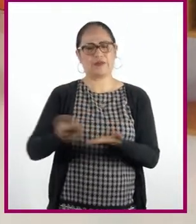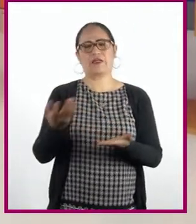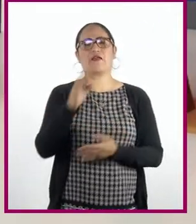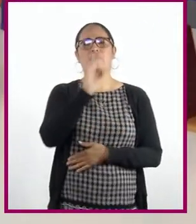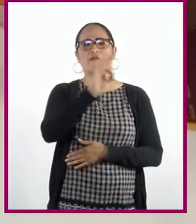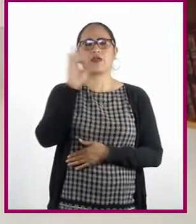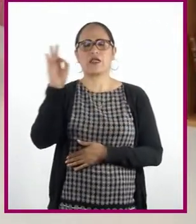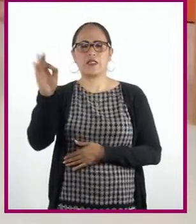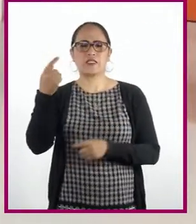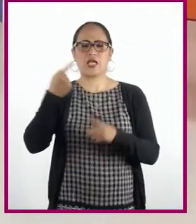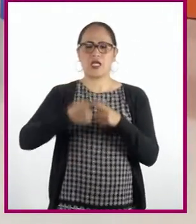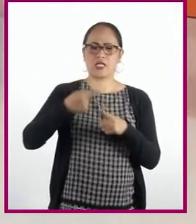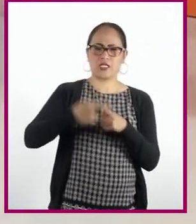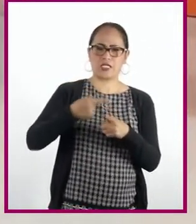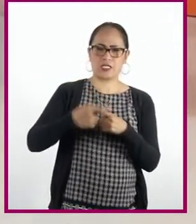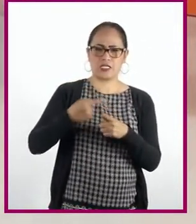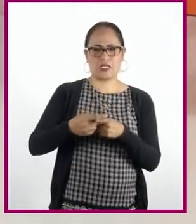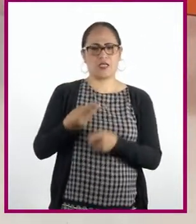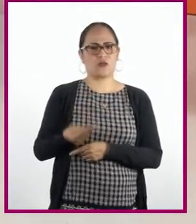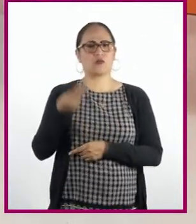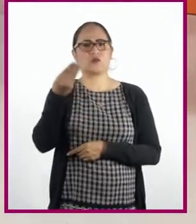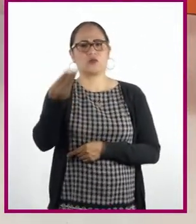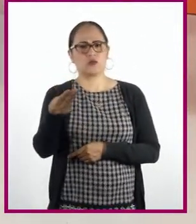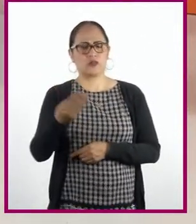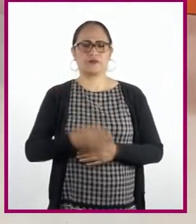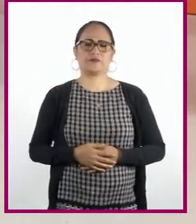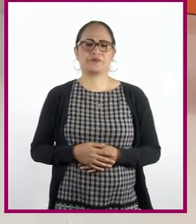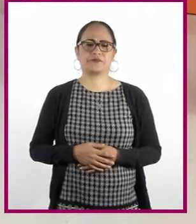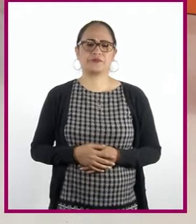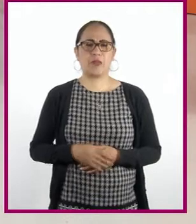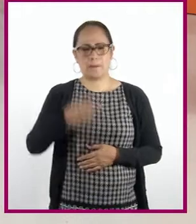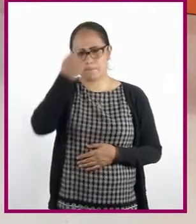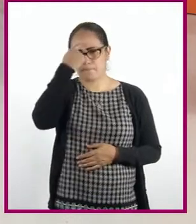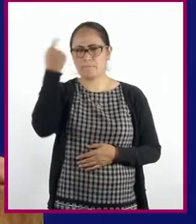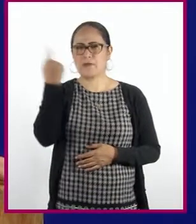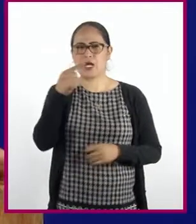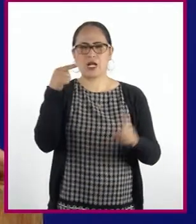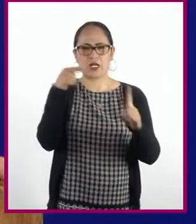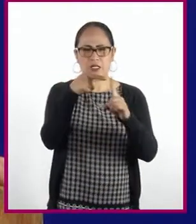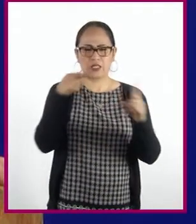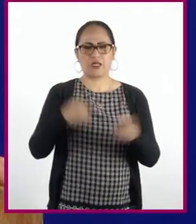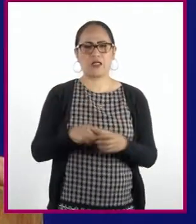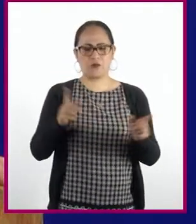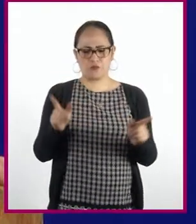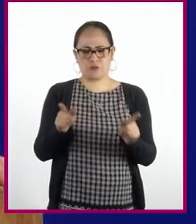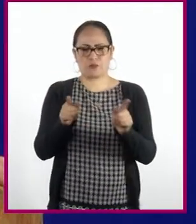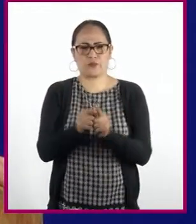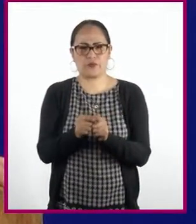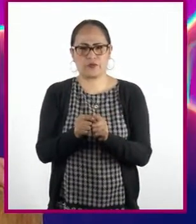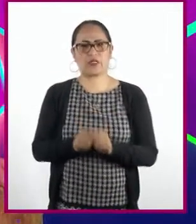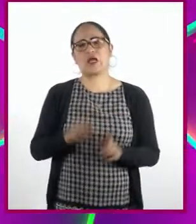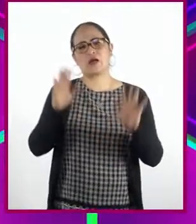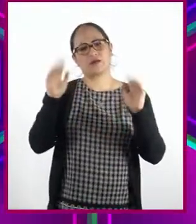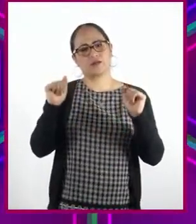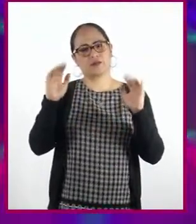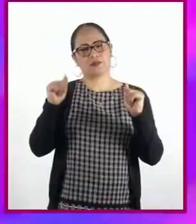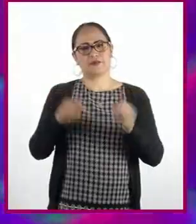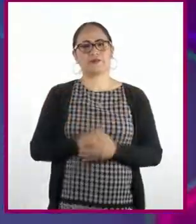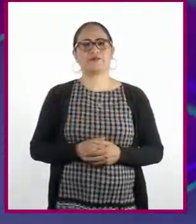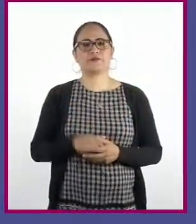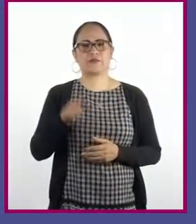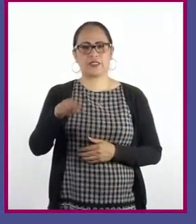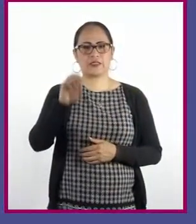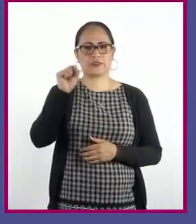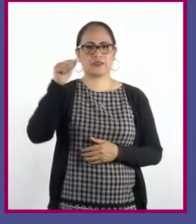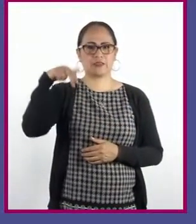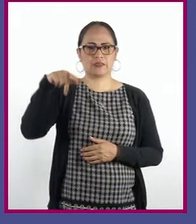el remitente, el desarrollo de la carta, el objetivo comunicativo, el cierre y la despedida. Santiago,